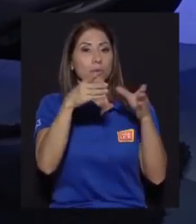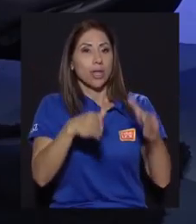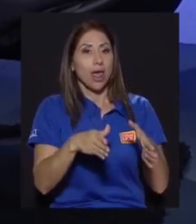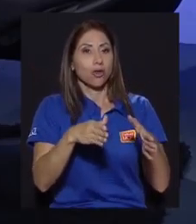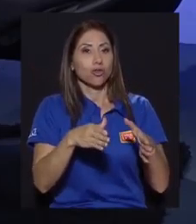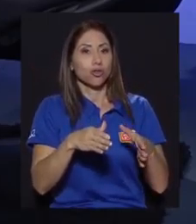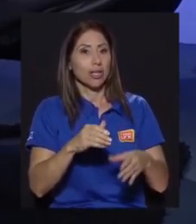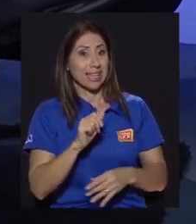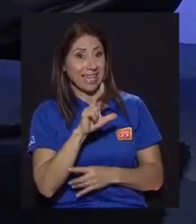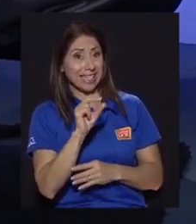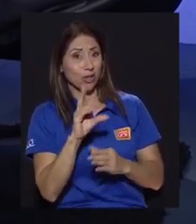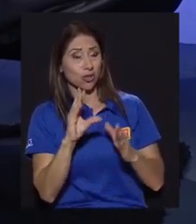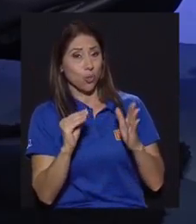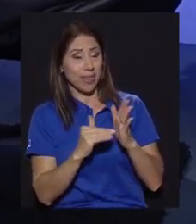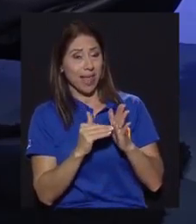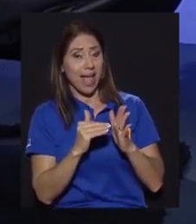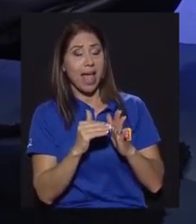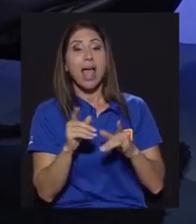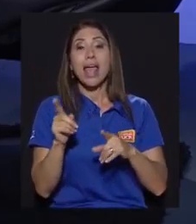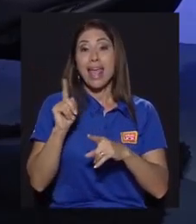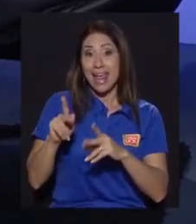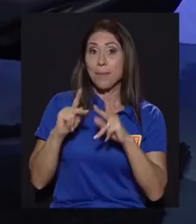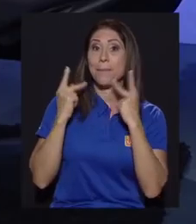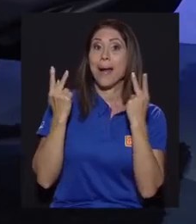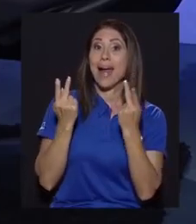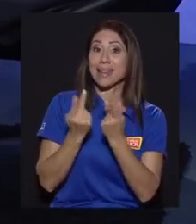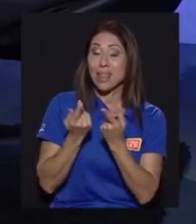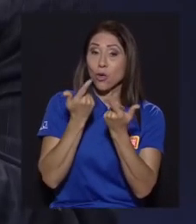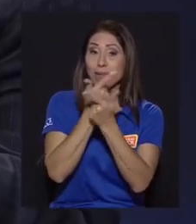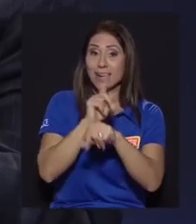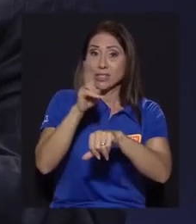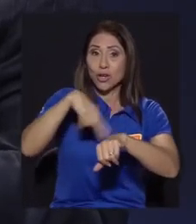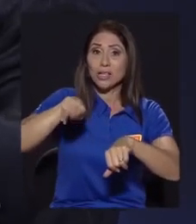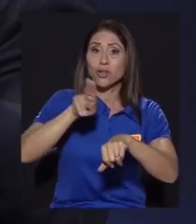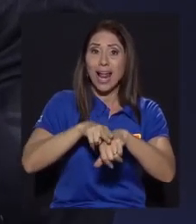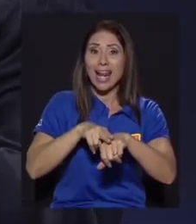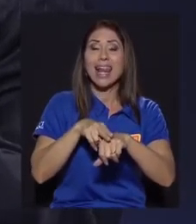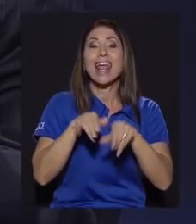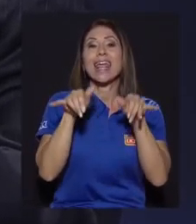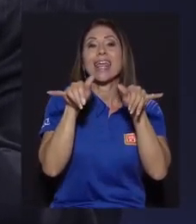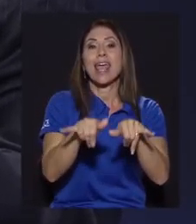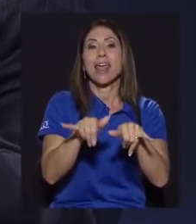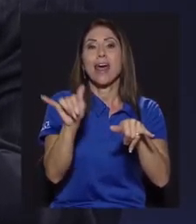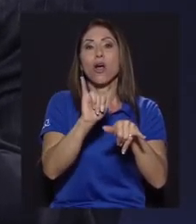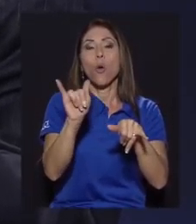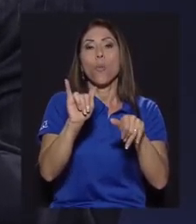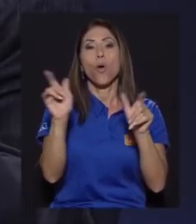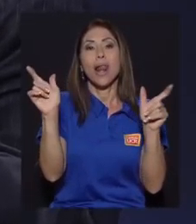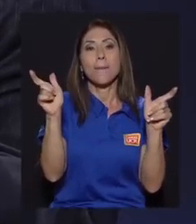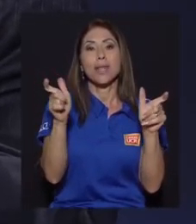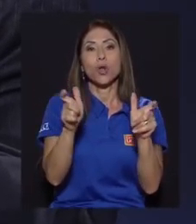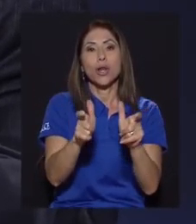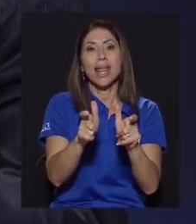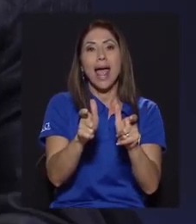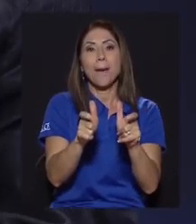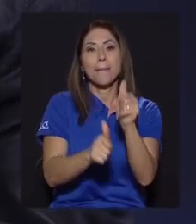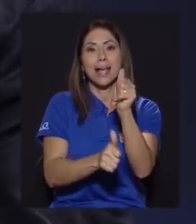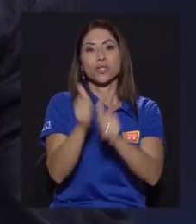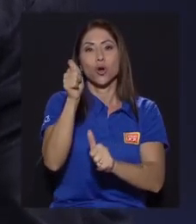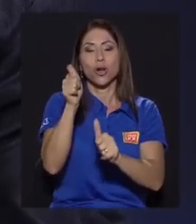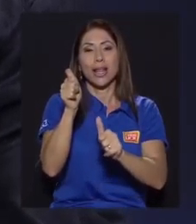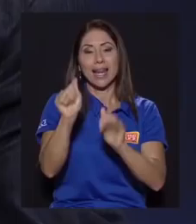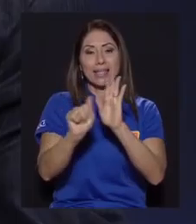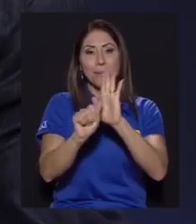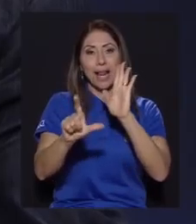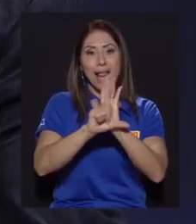el cáncer al que más invertido enero el partido de liberación nacional queda como la minoría mayor en la asamblea legislativa no